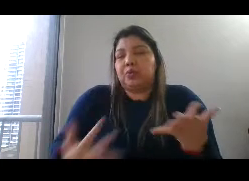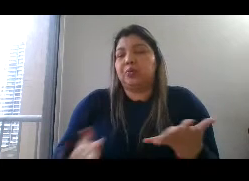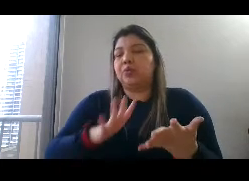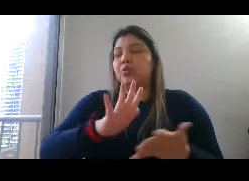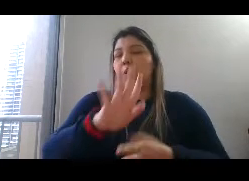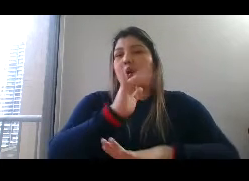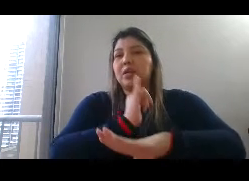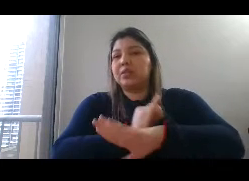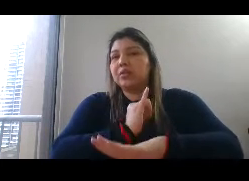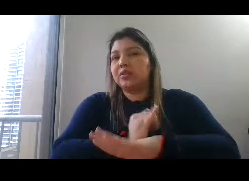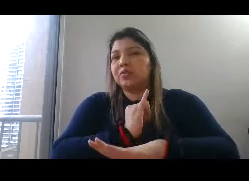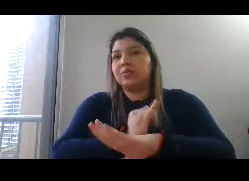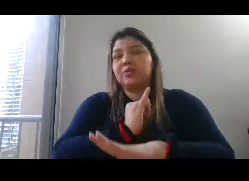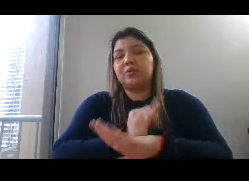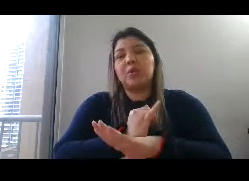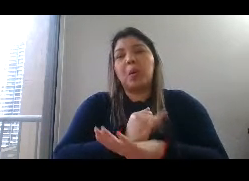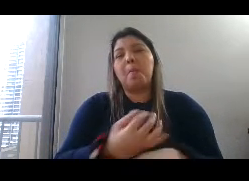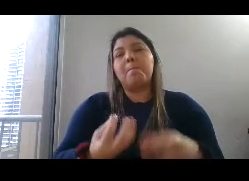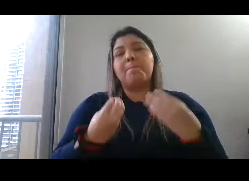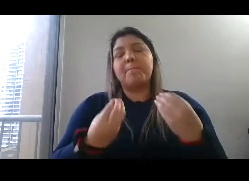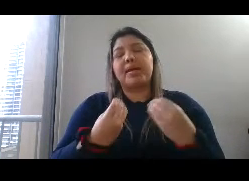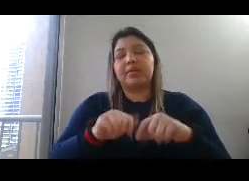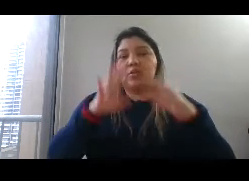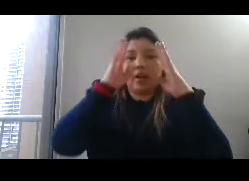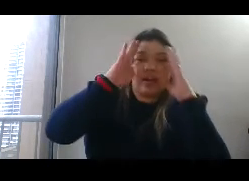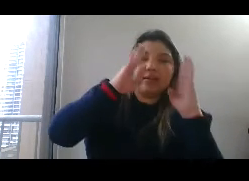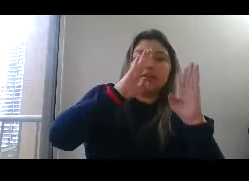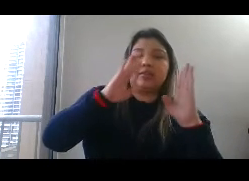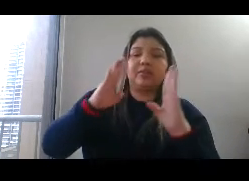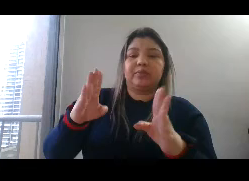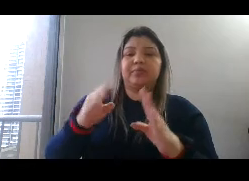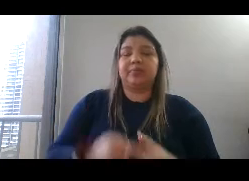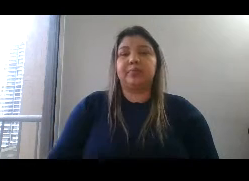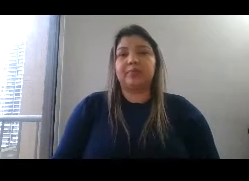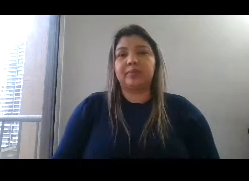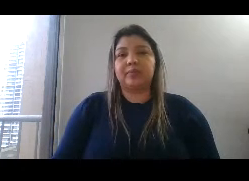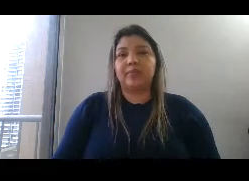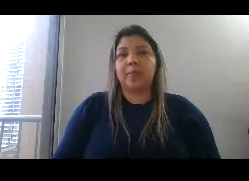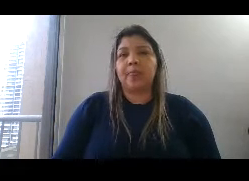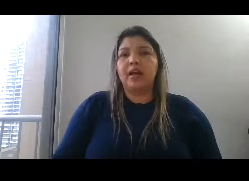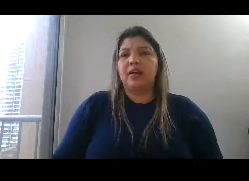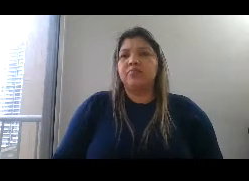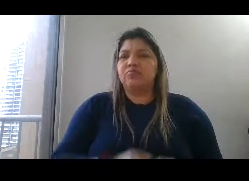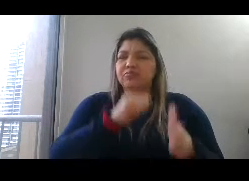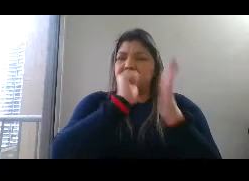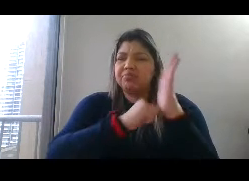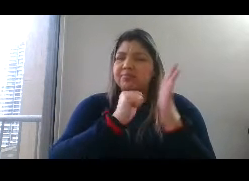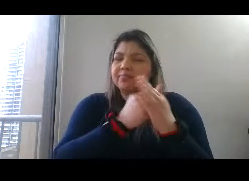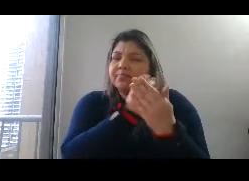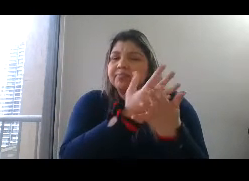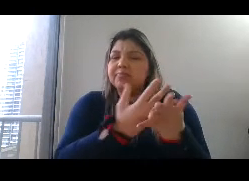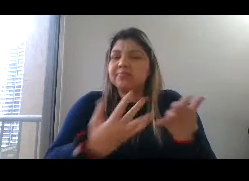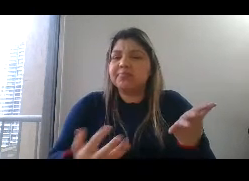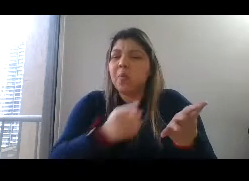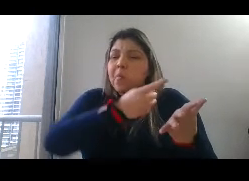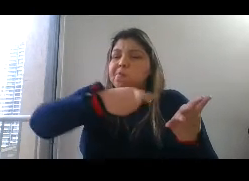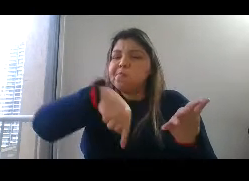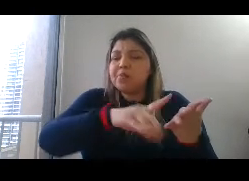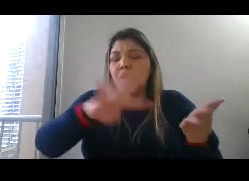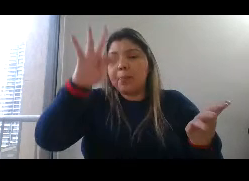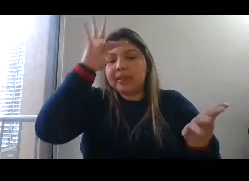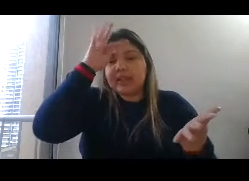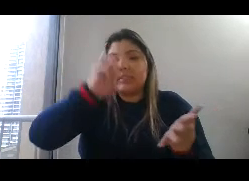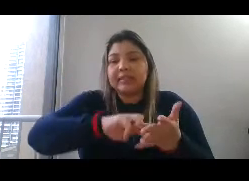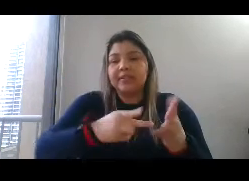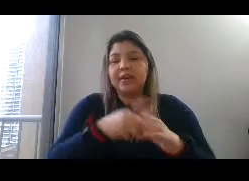poder hacer esa atención. Y cuando hablamos de esa disponibilidad de recursos, tiene que ver con la